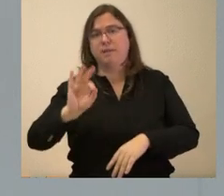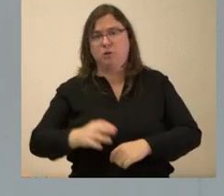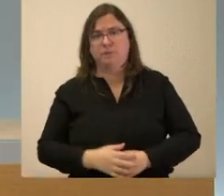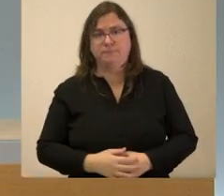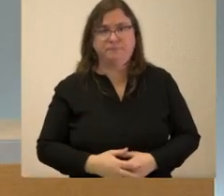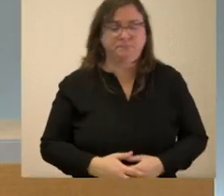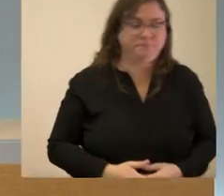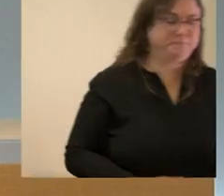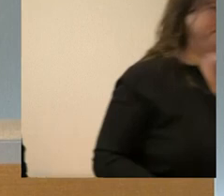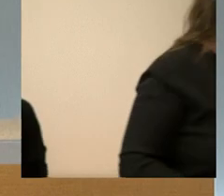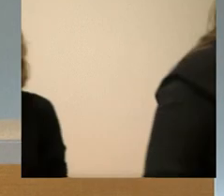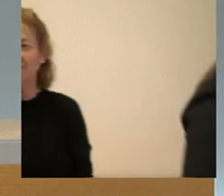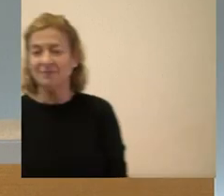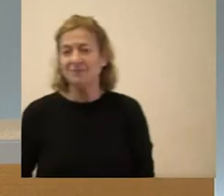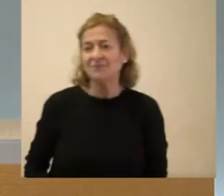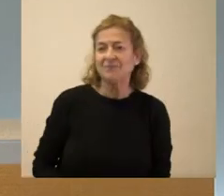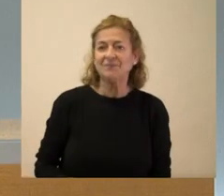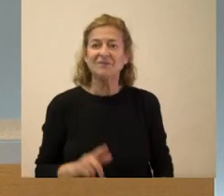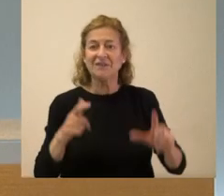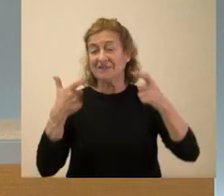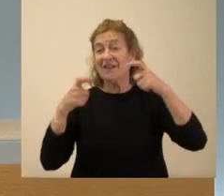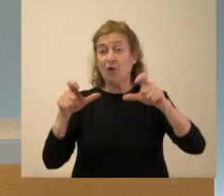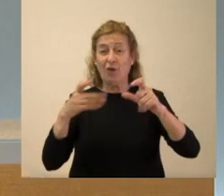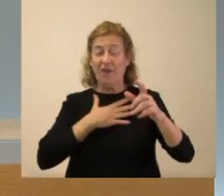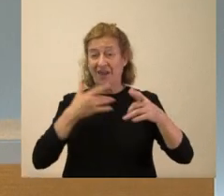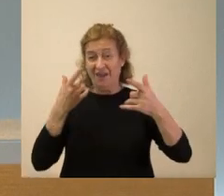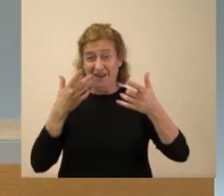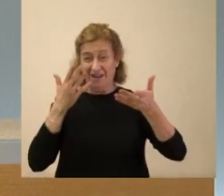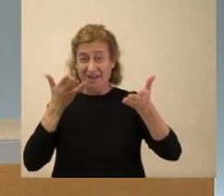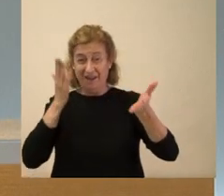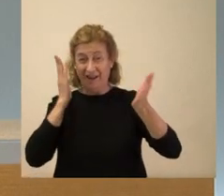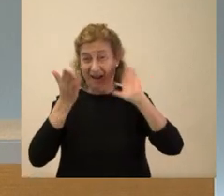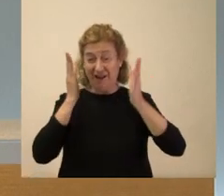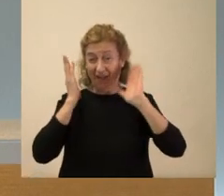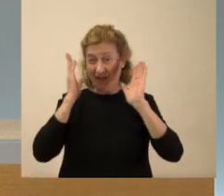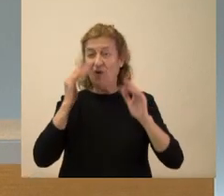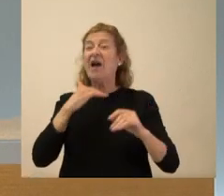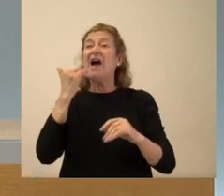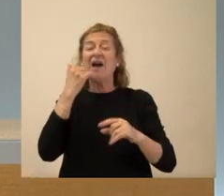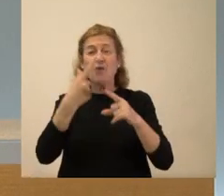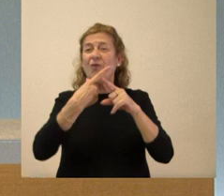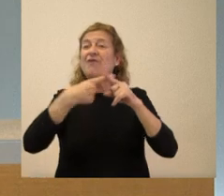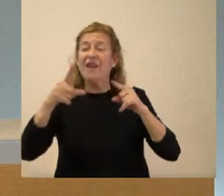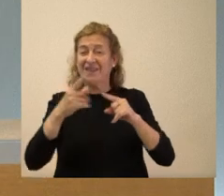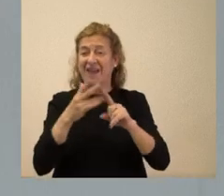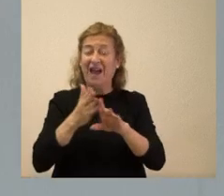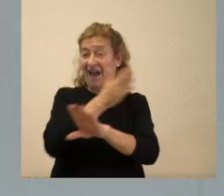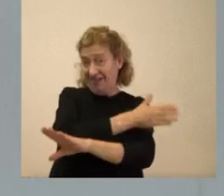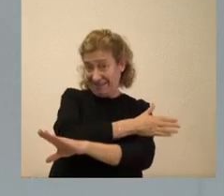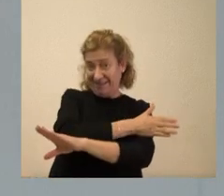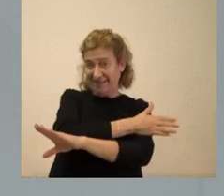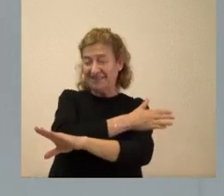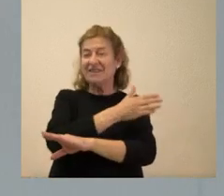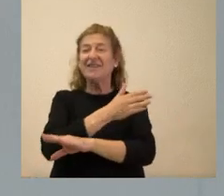sentido ese sector ganadero tampoco es algo muy distinto de lo anterior es que